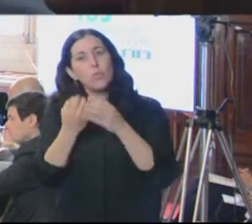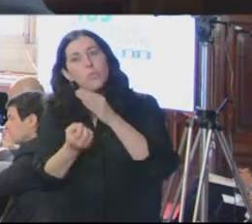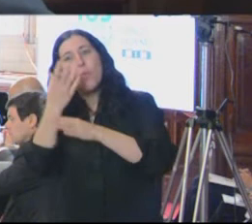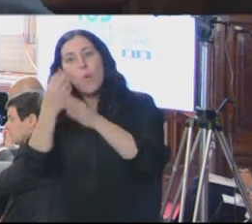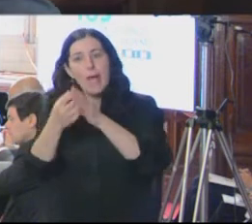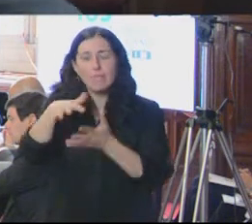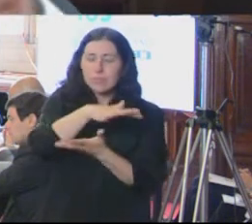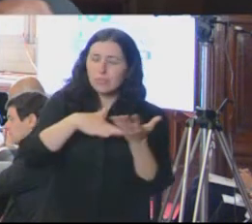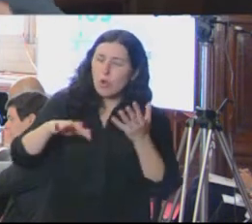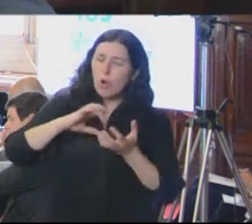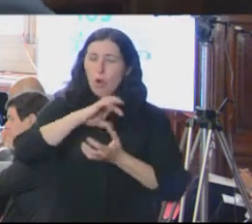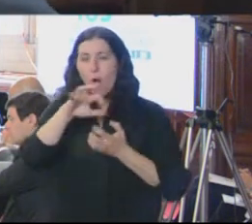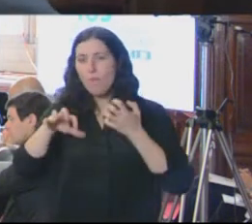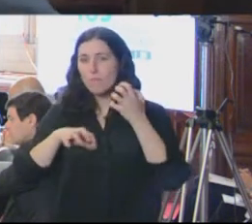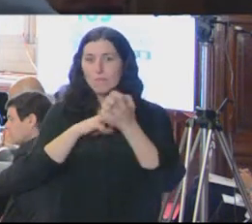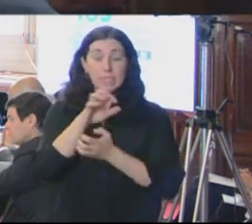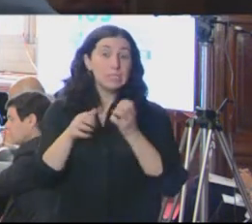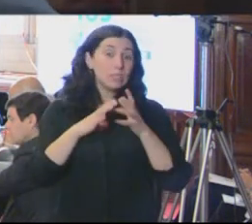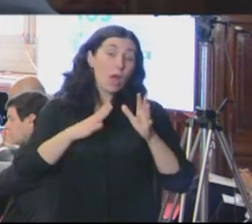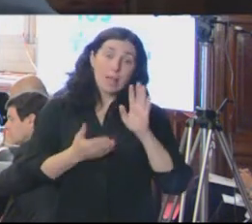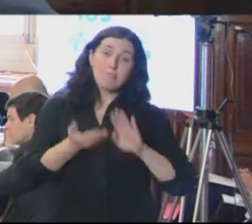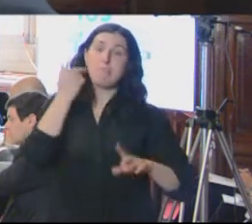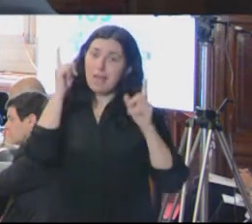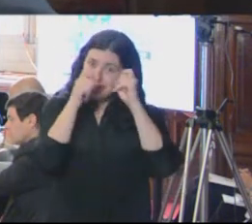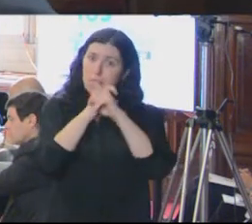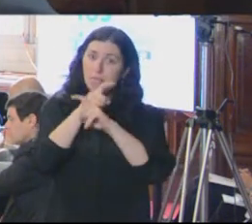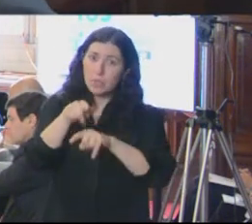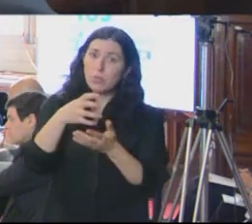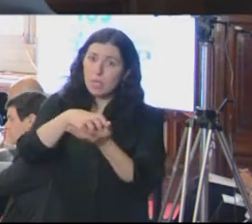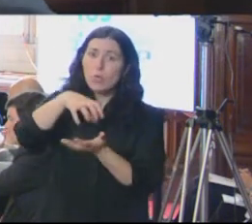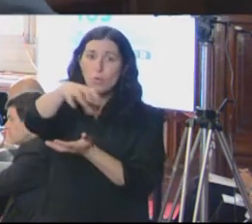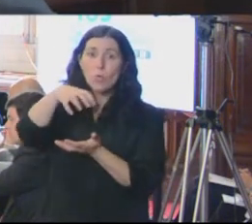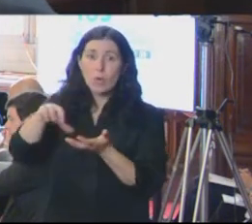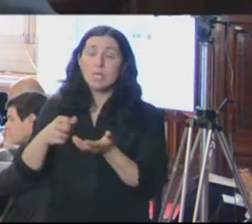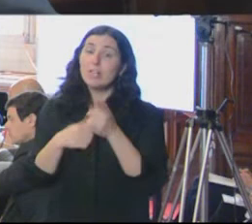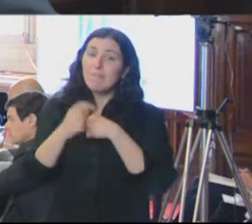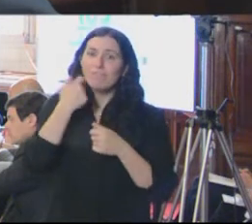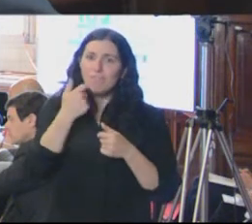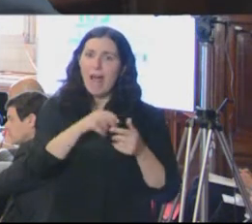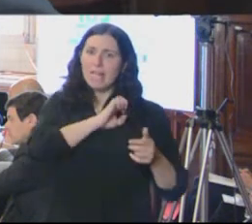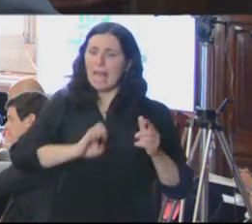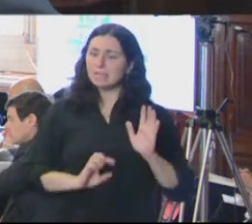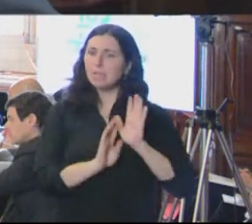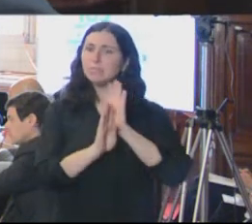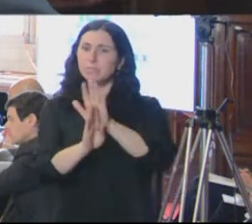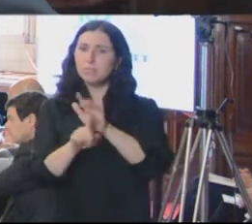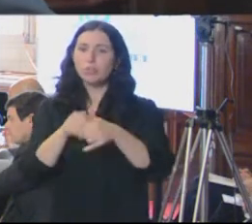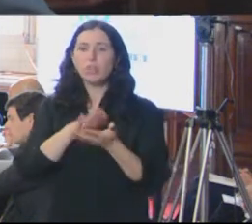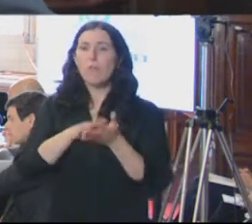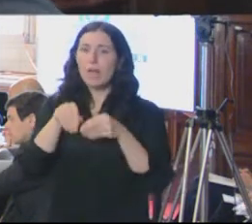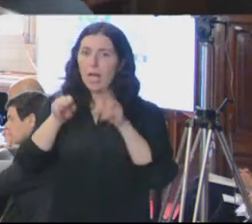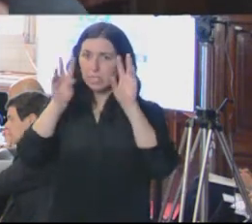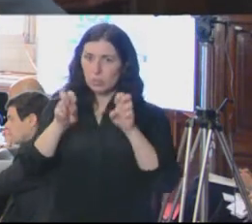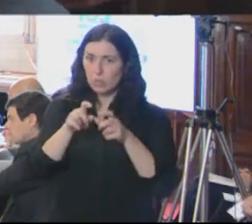del conflicto que están generando mayores dificultades en estas regiones y vemos la falta de institucionalidad frente al tema, porque no solamente